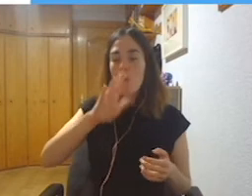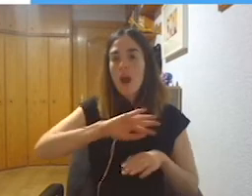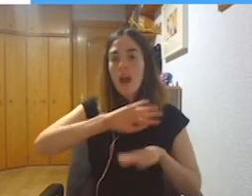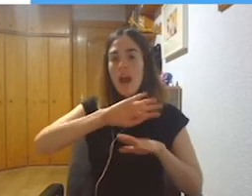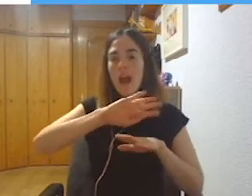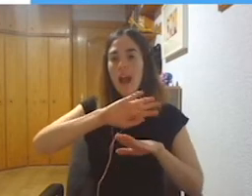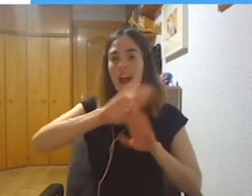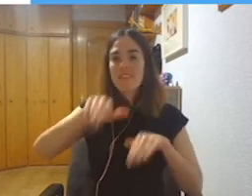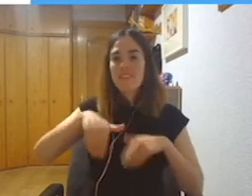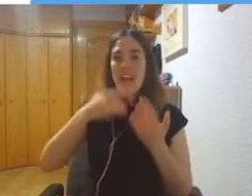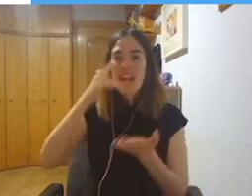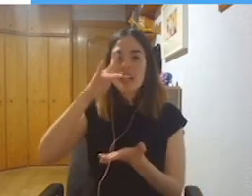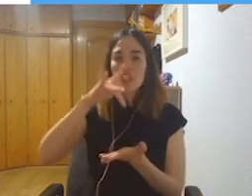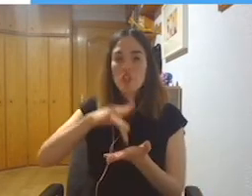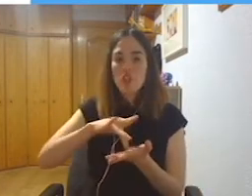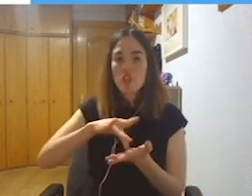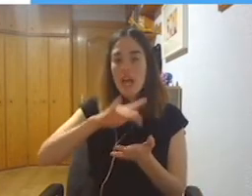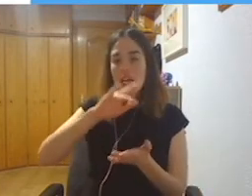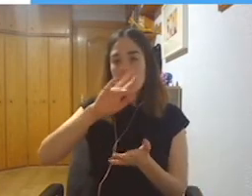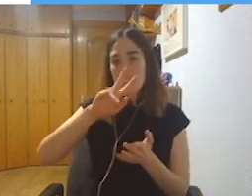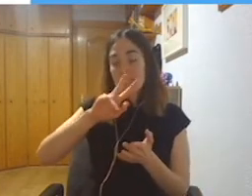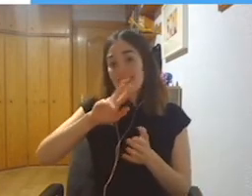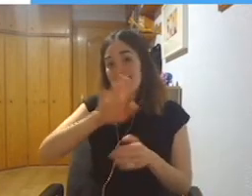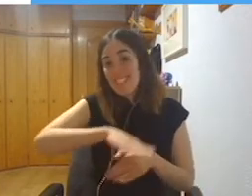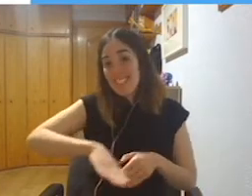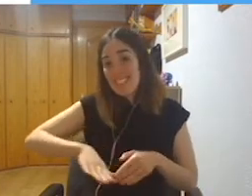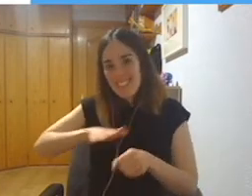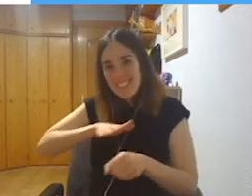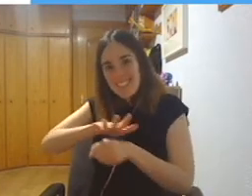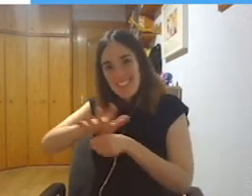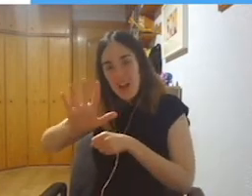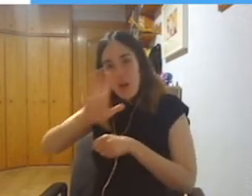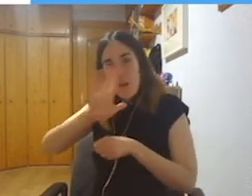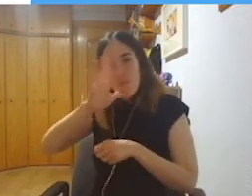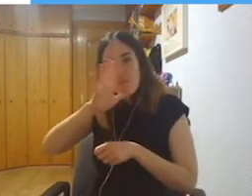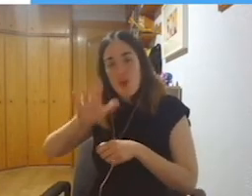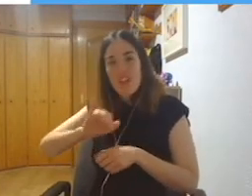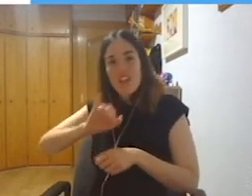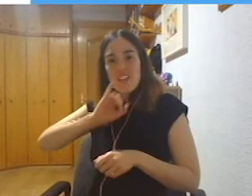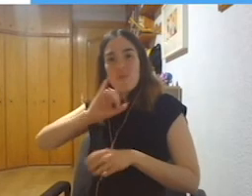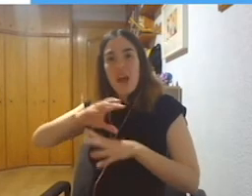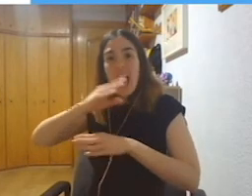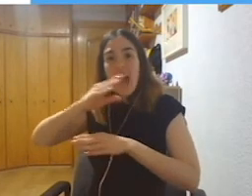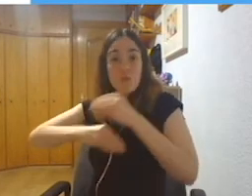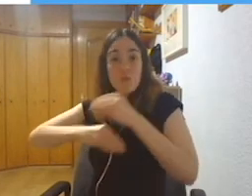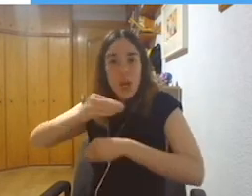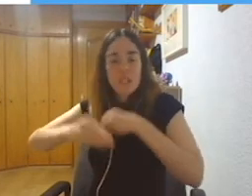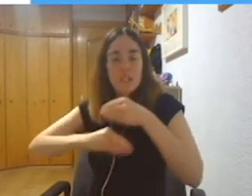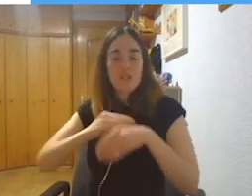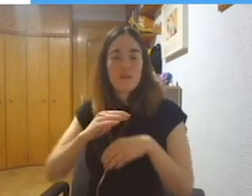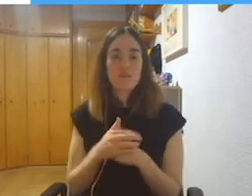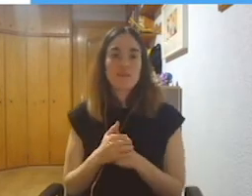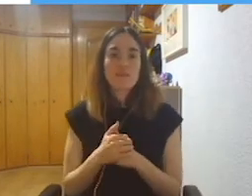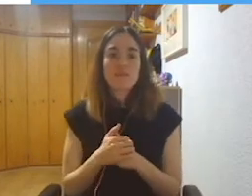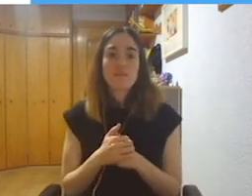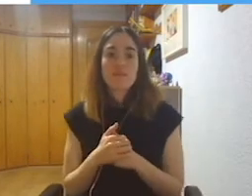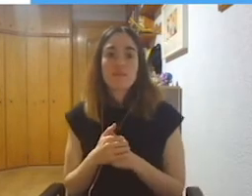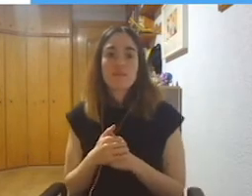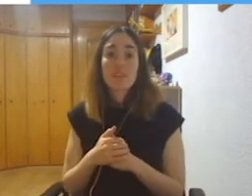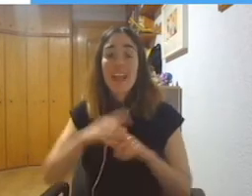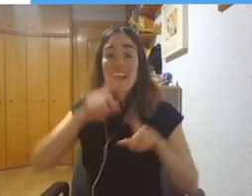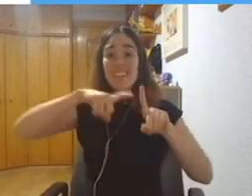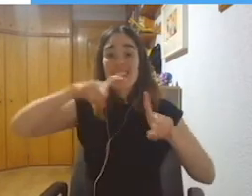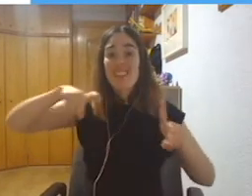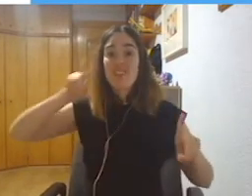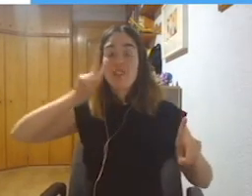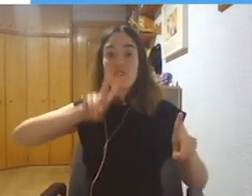llegue a los niños que emplean este tipo de idioma. como hemos visto en el